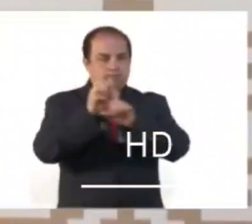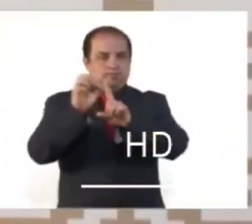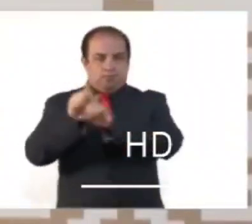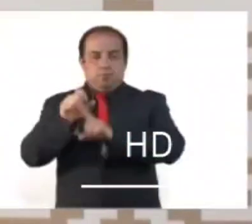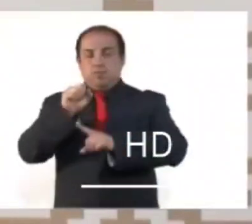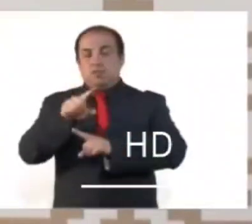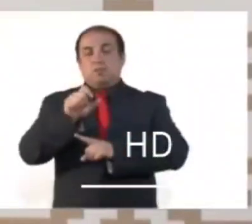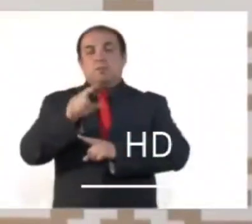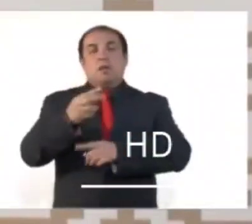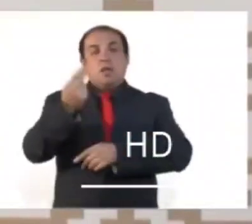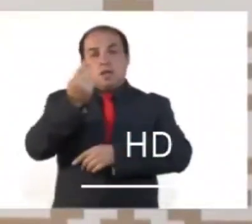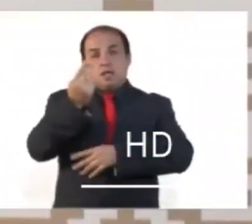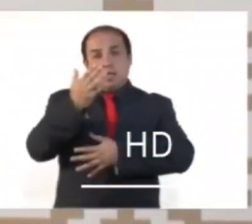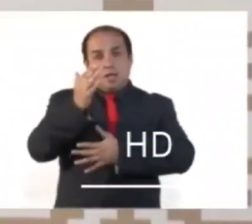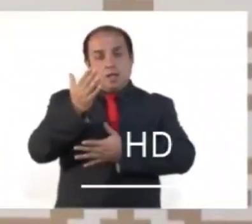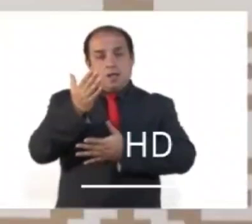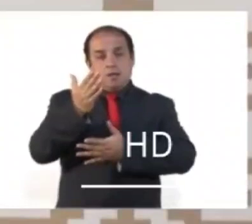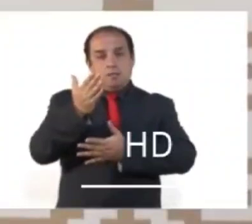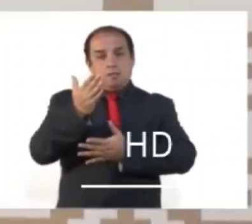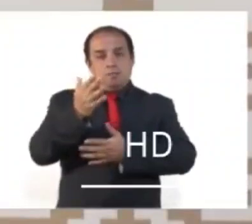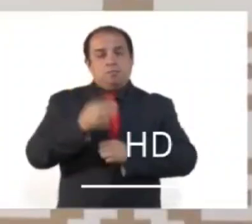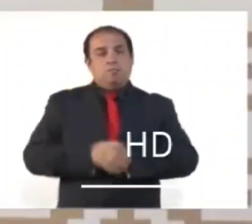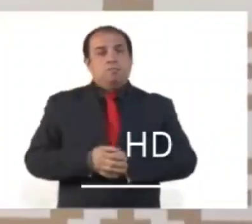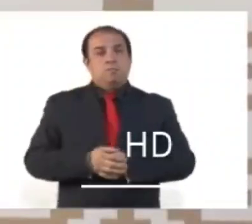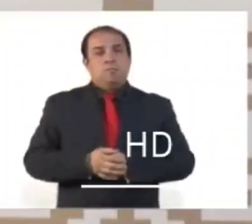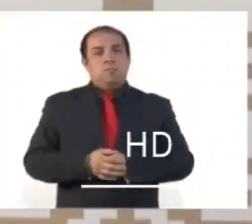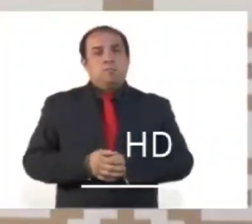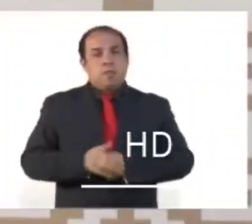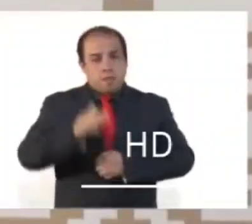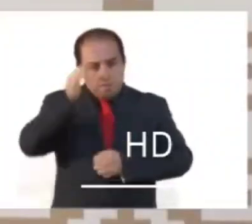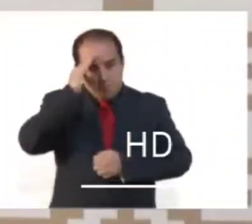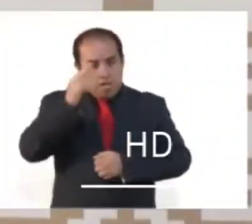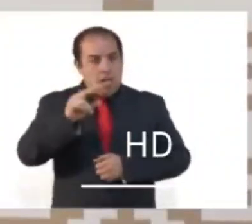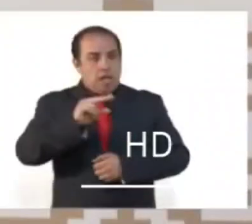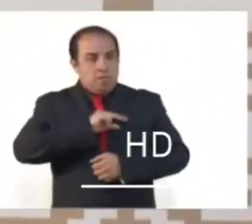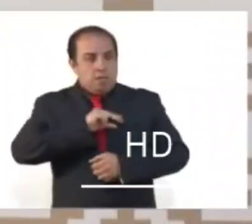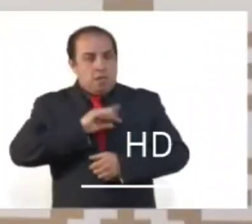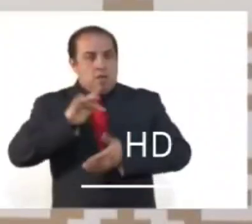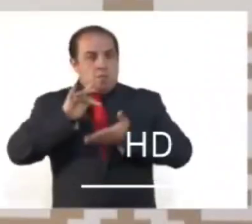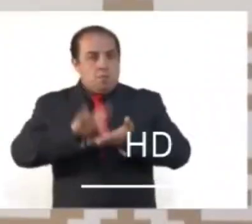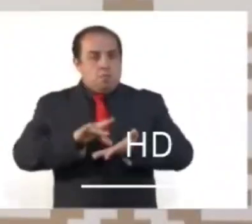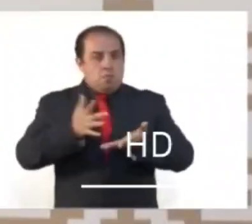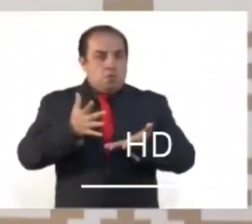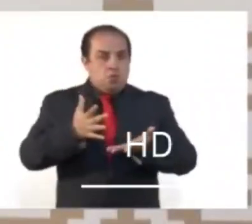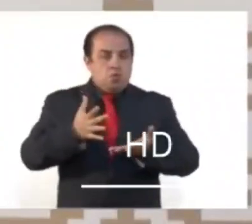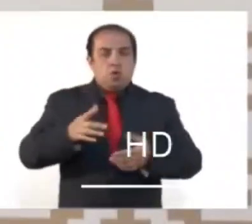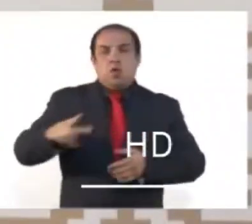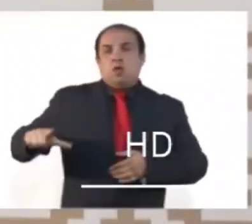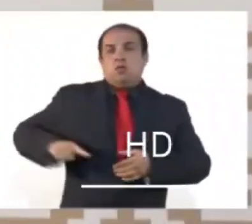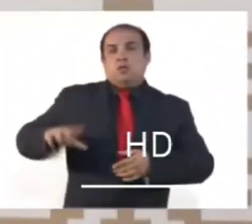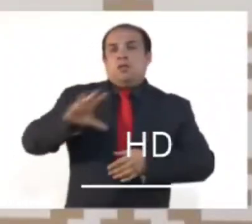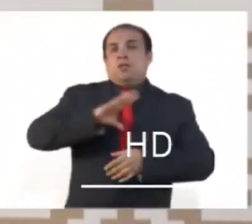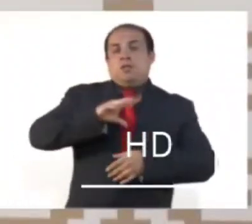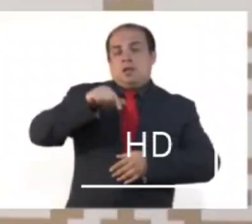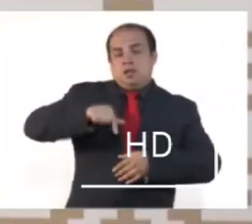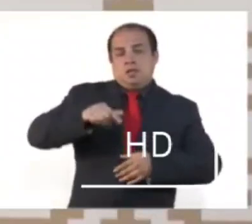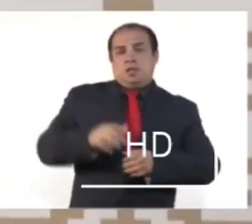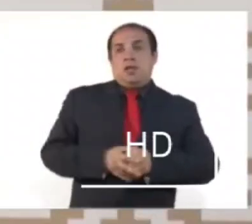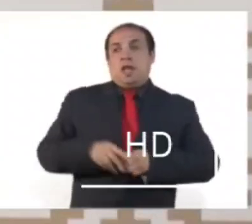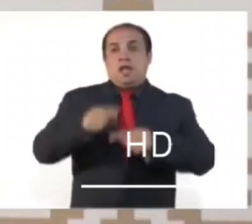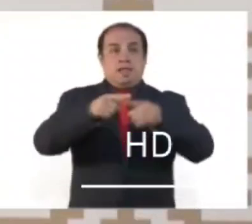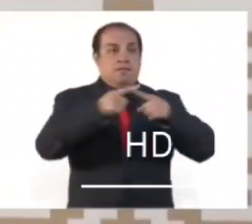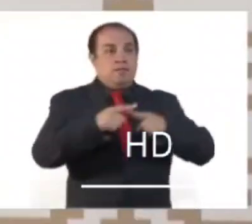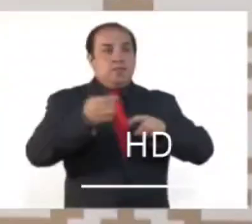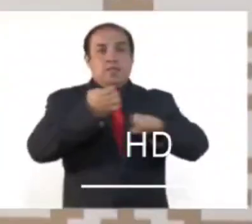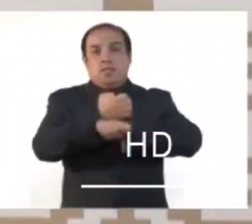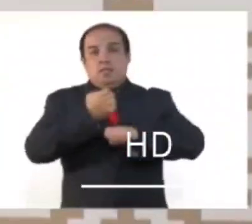hay que tomar en cuenta nuestras especiales condiciones de infraestructura, que envidiarían muchas